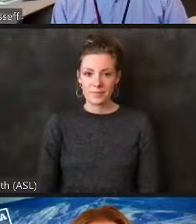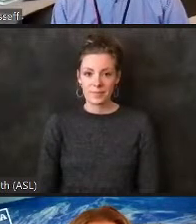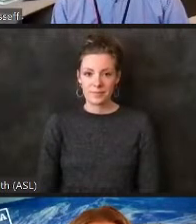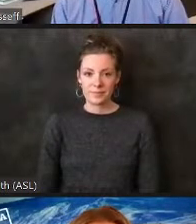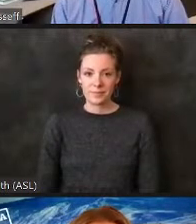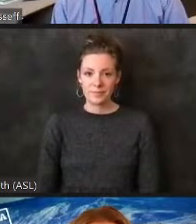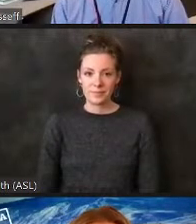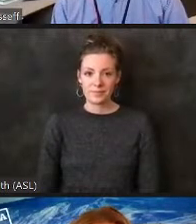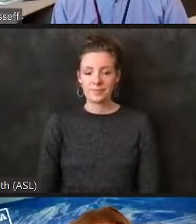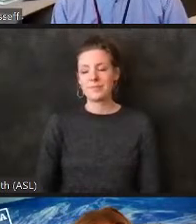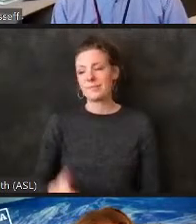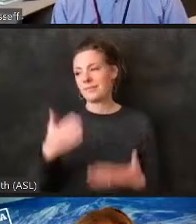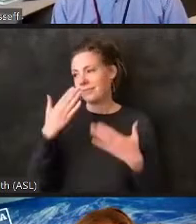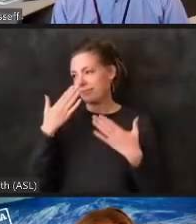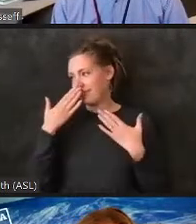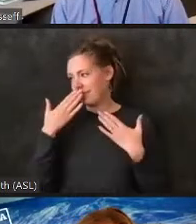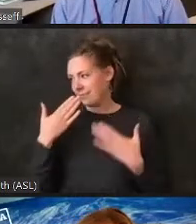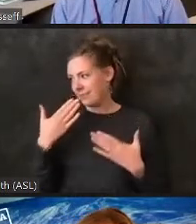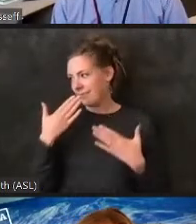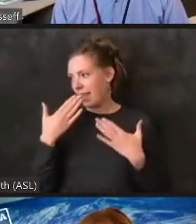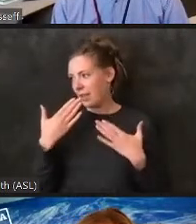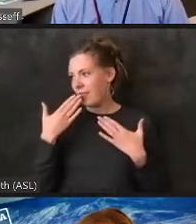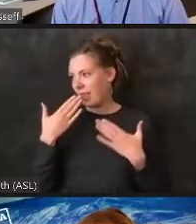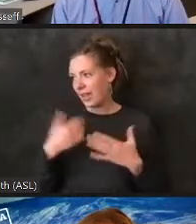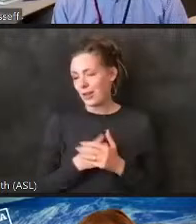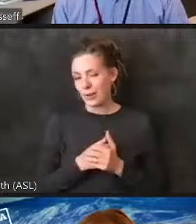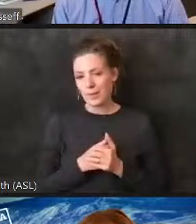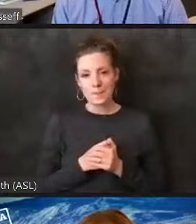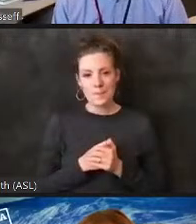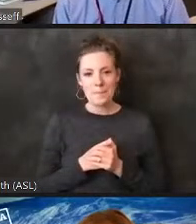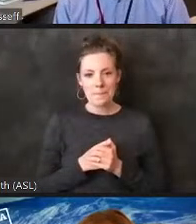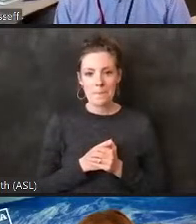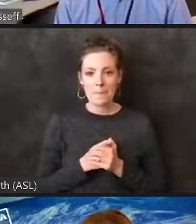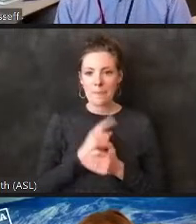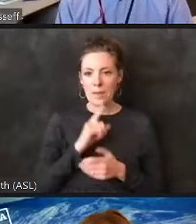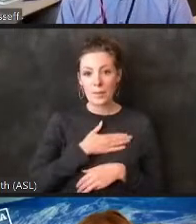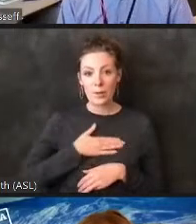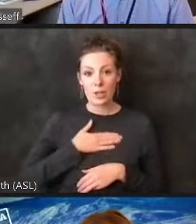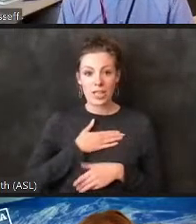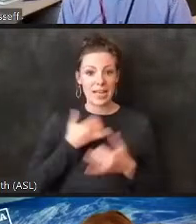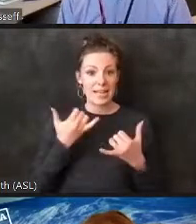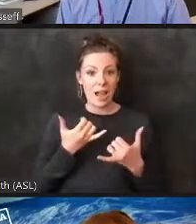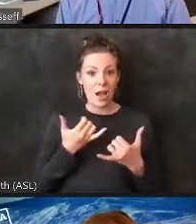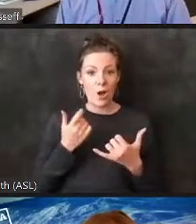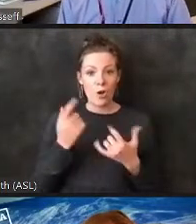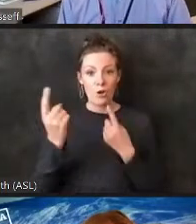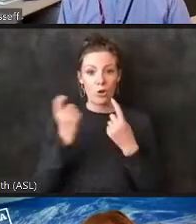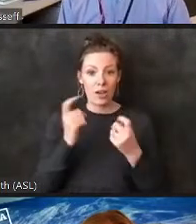Well, thank you all. Really appreciate it. We'll turn. Gracias a todos.